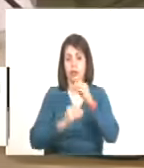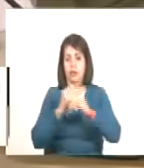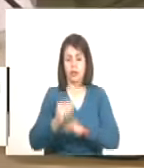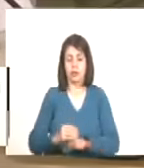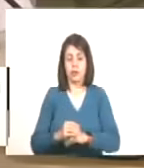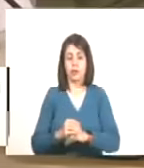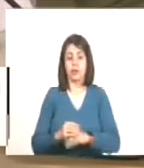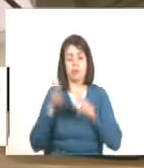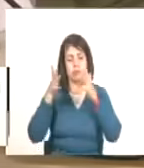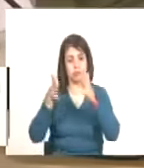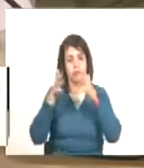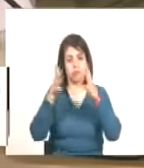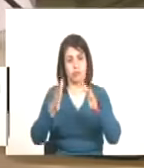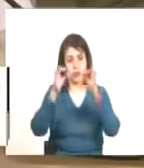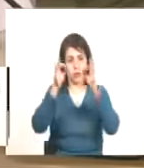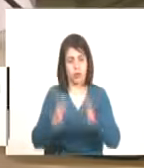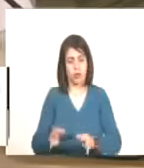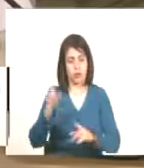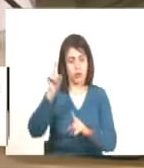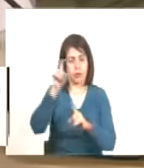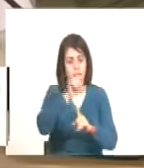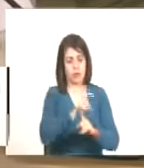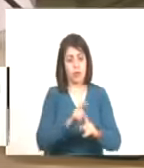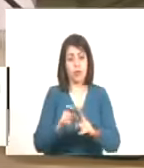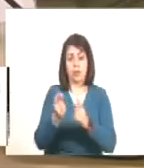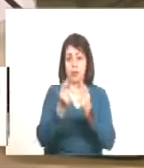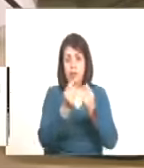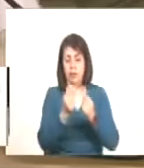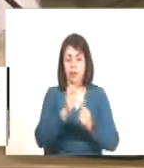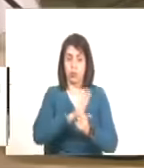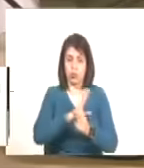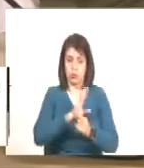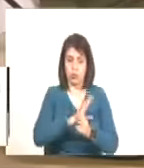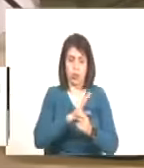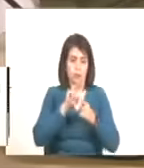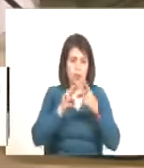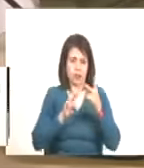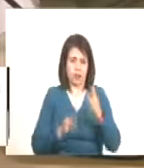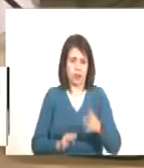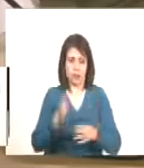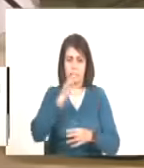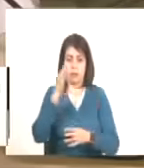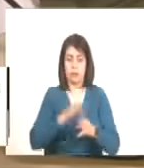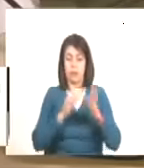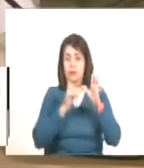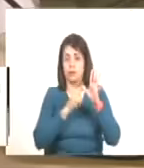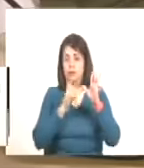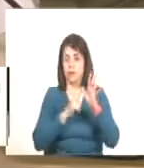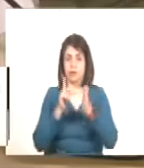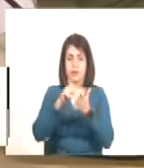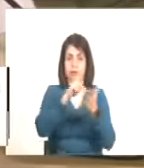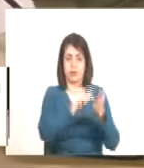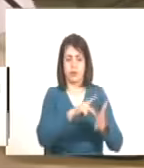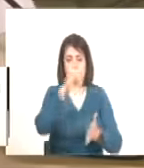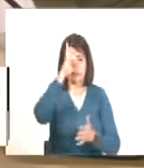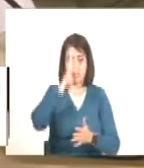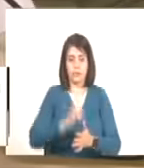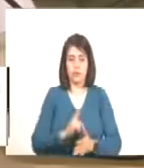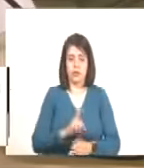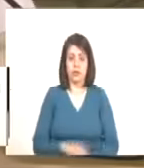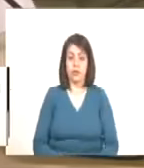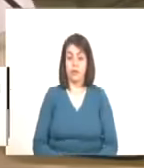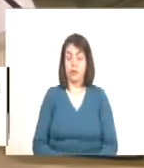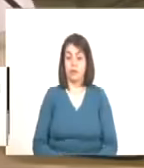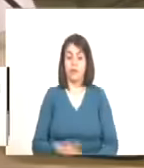la instrucción, formación y recursos adecuados. 5. Garantizar la participación de personas con